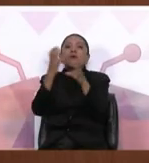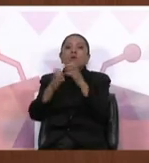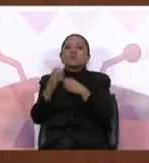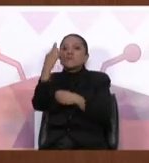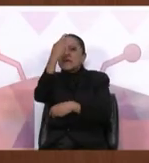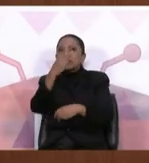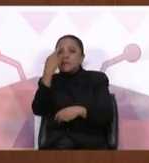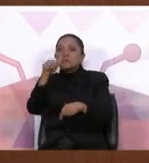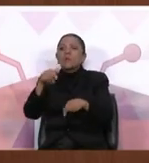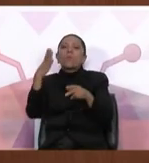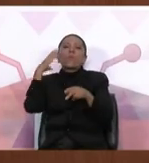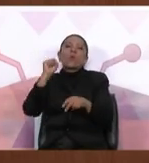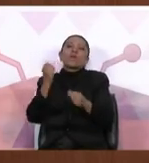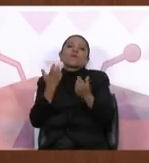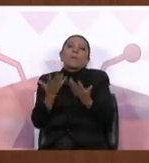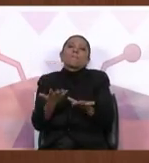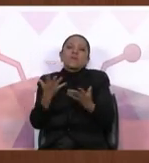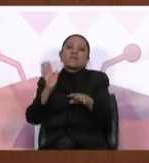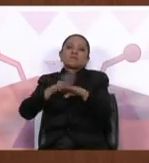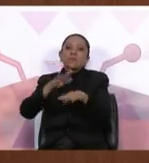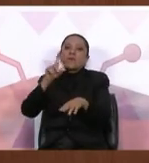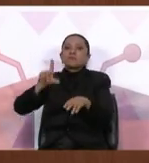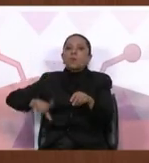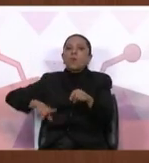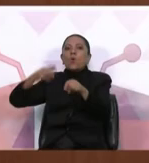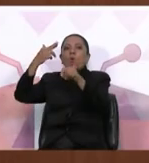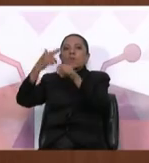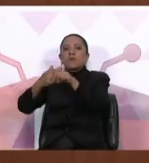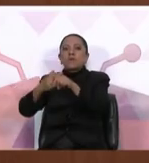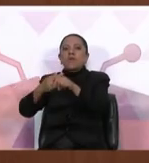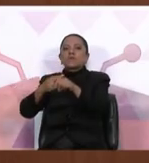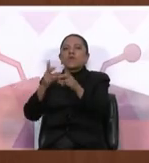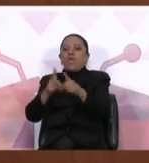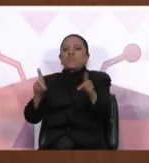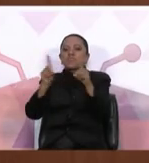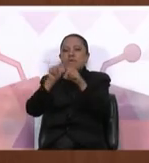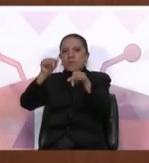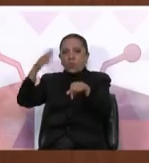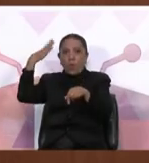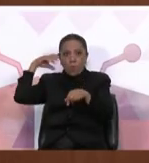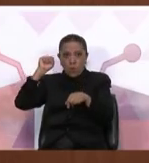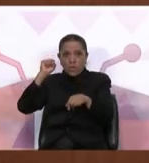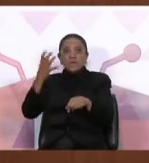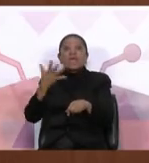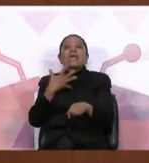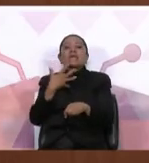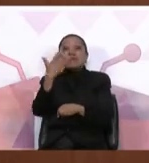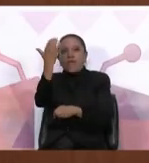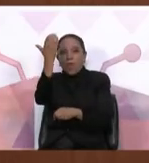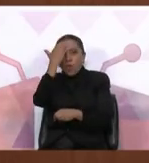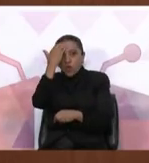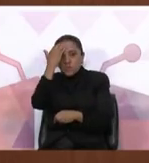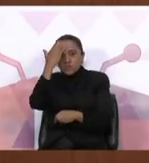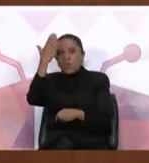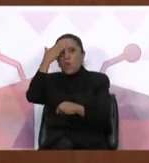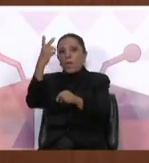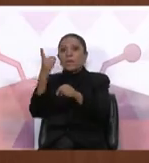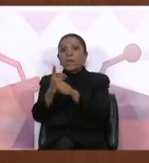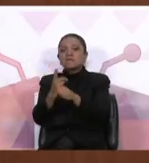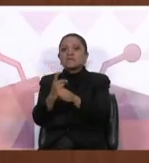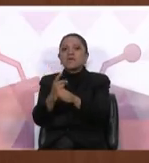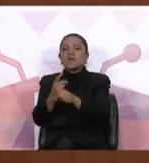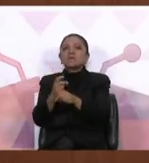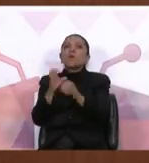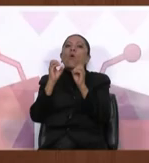merece un gobernador un gobernador digno de morelos y que tenga conocimientos y capacidad o una gobernadora que